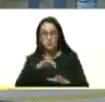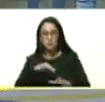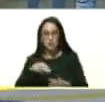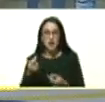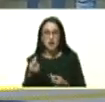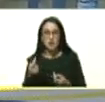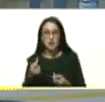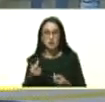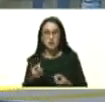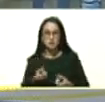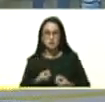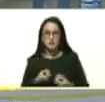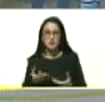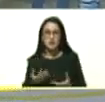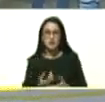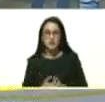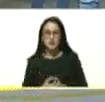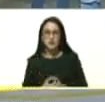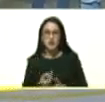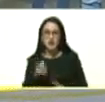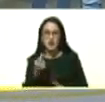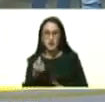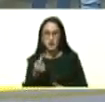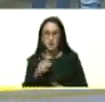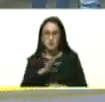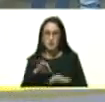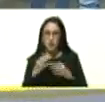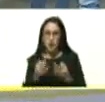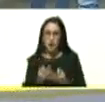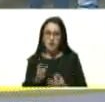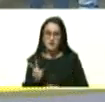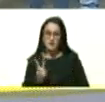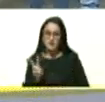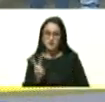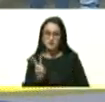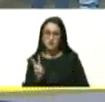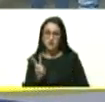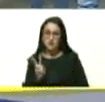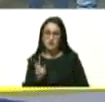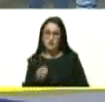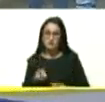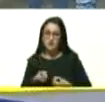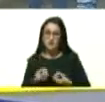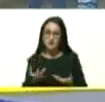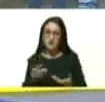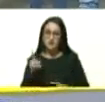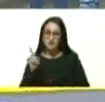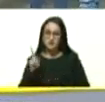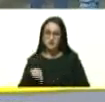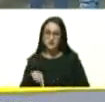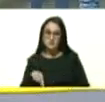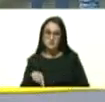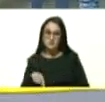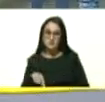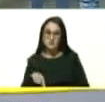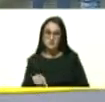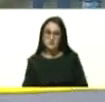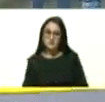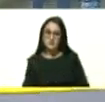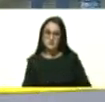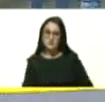para garantizar el arroz del hogar venezolano y garantizar también